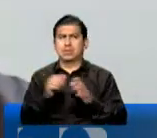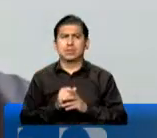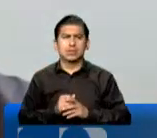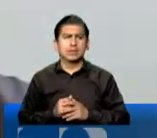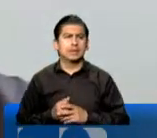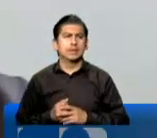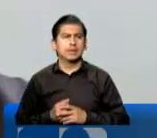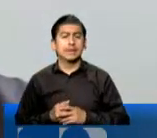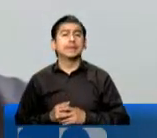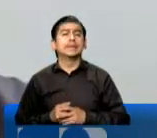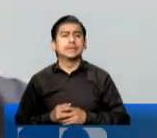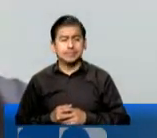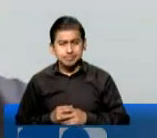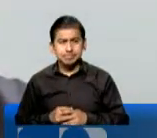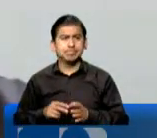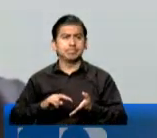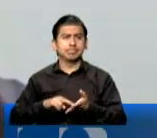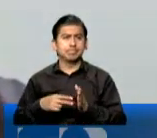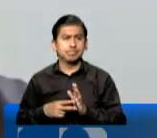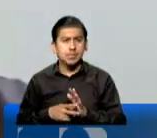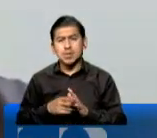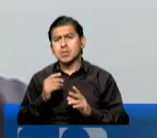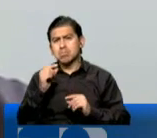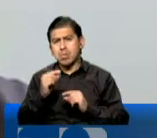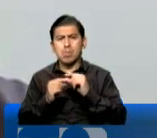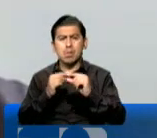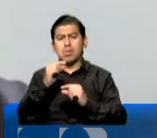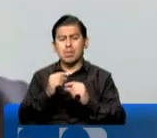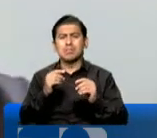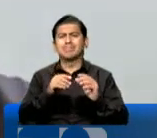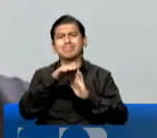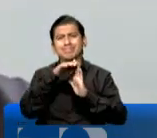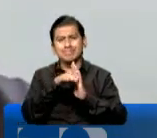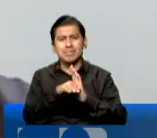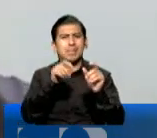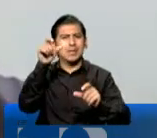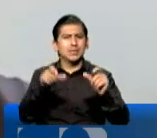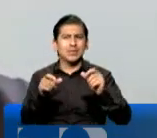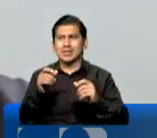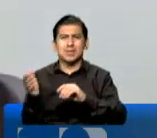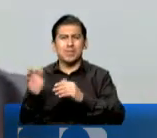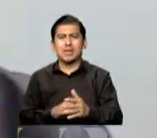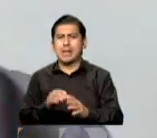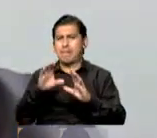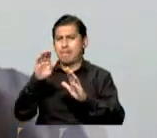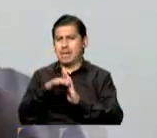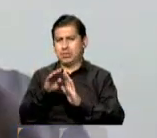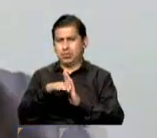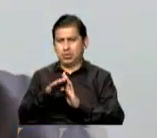Esto refleja de alguna forma que la tendencia a la recolección de los cadáveres en la vía pública, domicilios, centros de